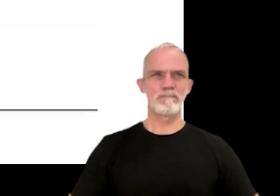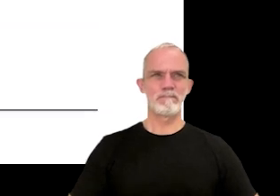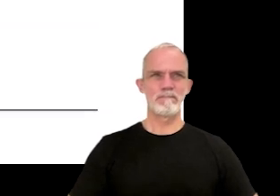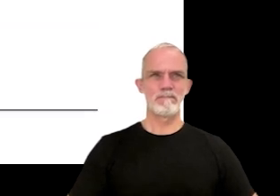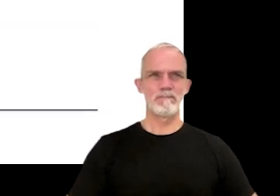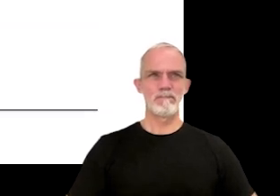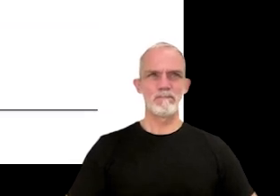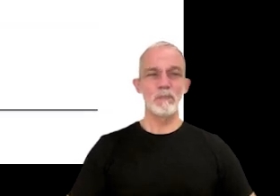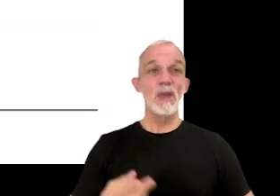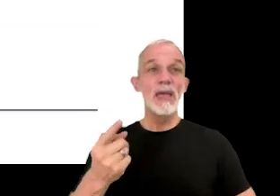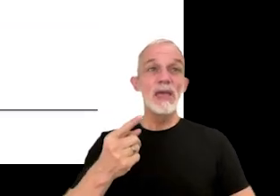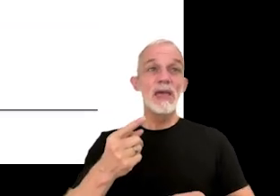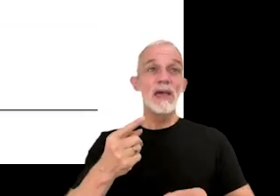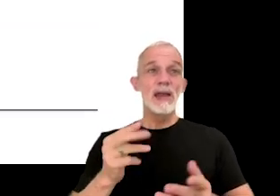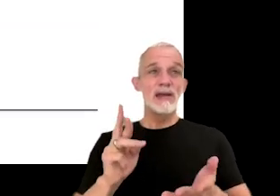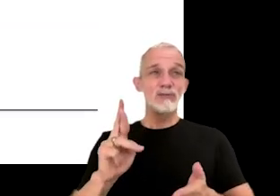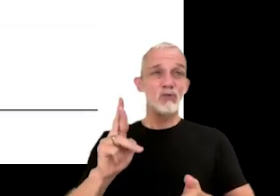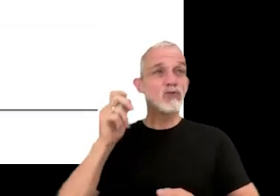La Resolución General